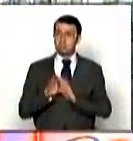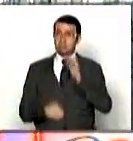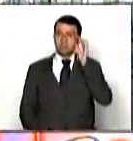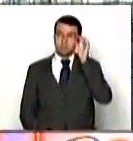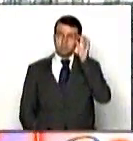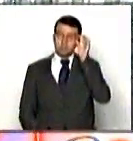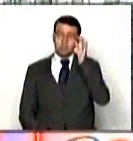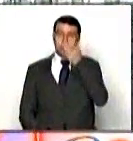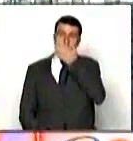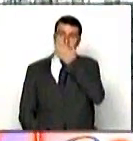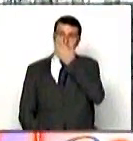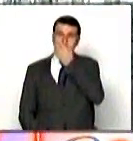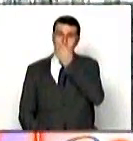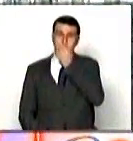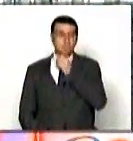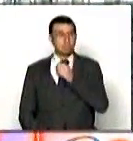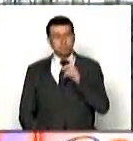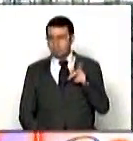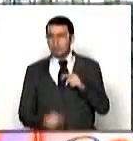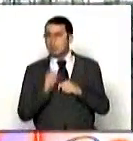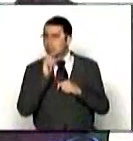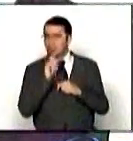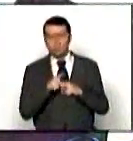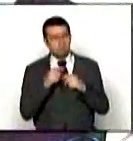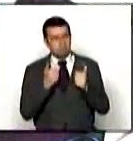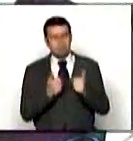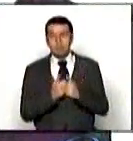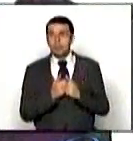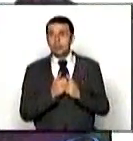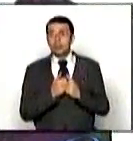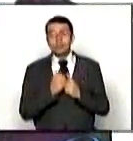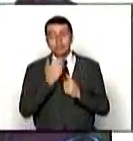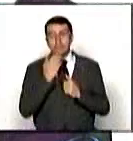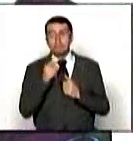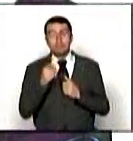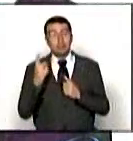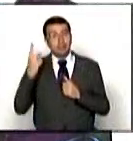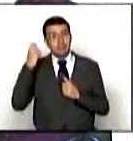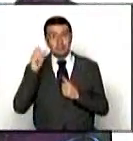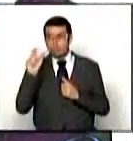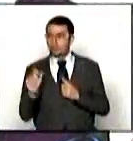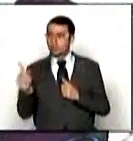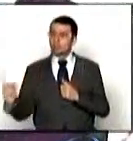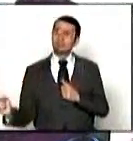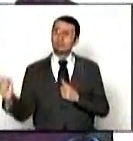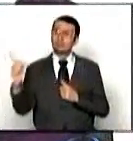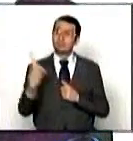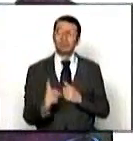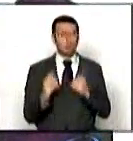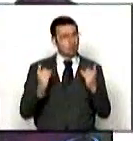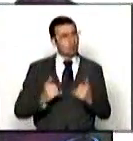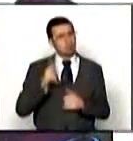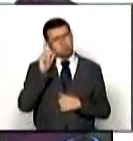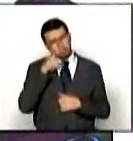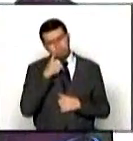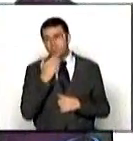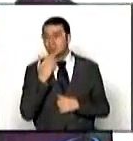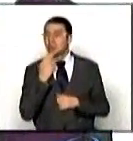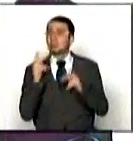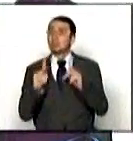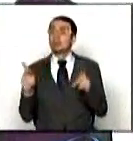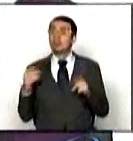Bueno, excelente pregunta, Iván. Miren que estamos, yo me lo decía a una paciente en consulta, qué tristeza que actualmente todos, a toda la gente,